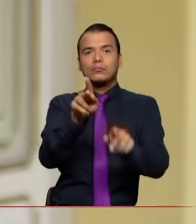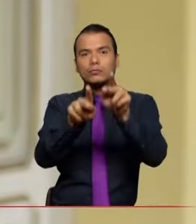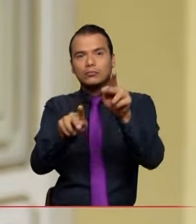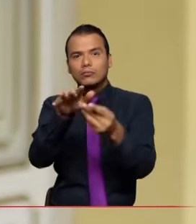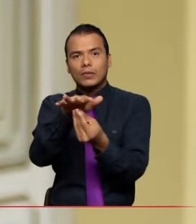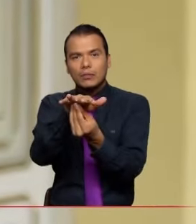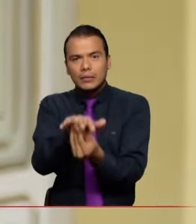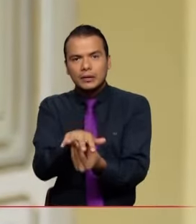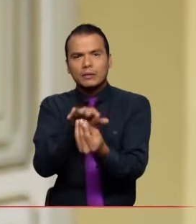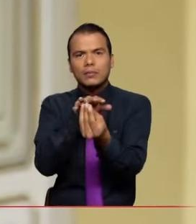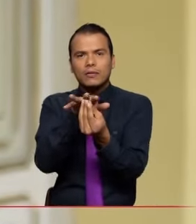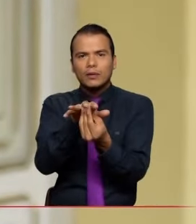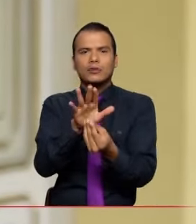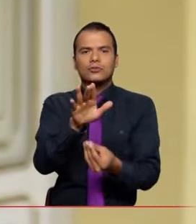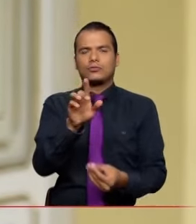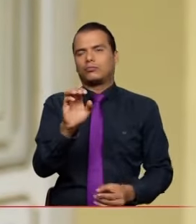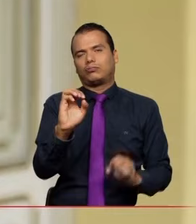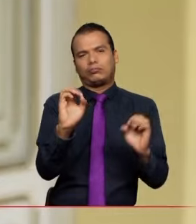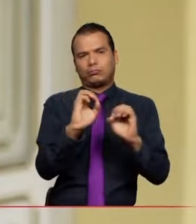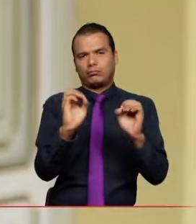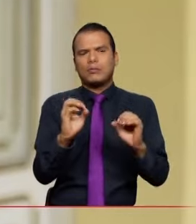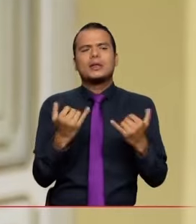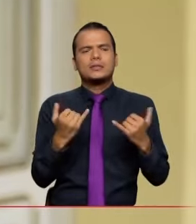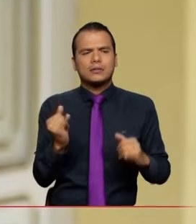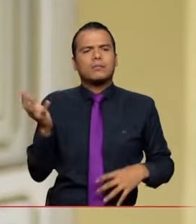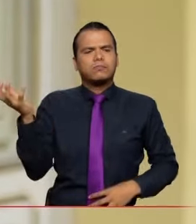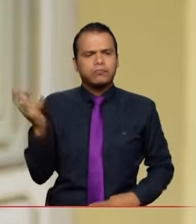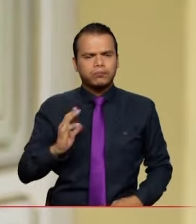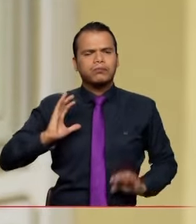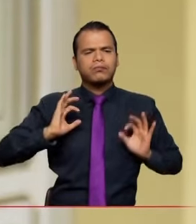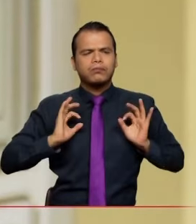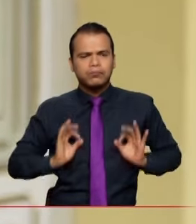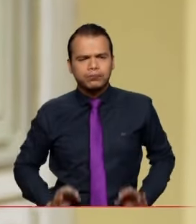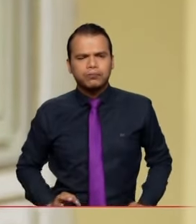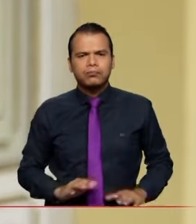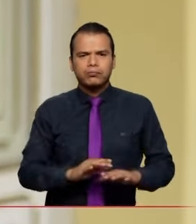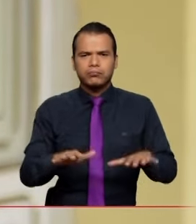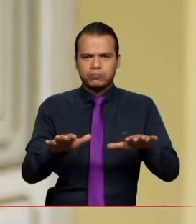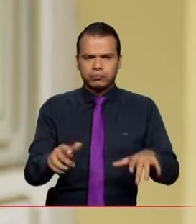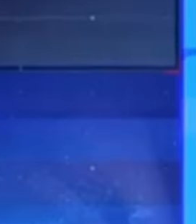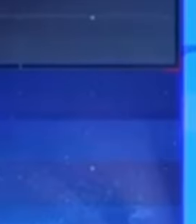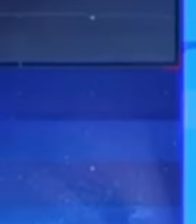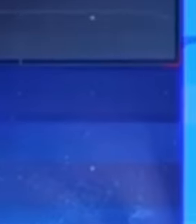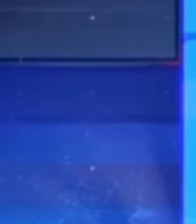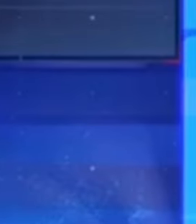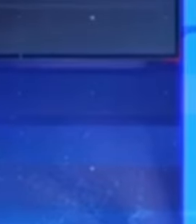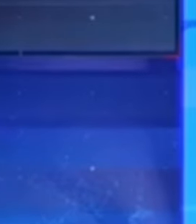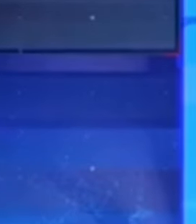este momento ya el ejército está en el sitio, se tiene calmada la situación.